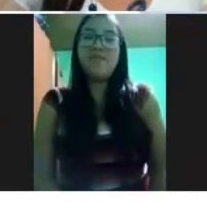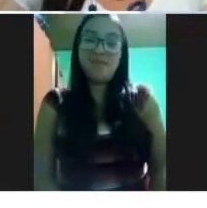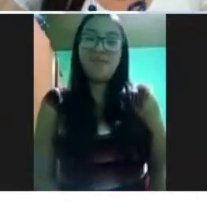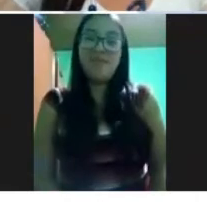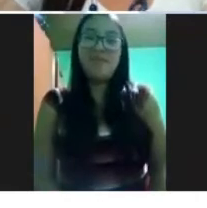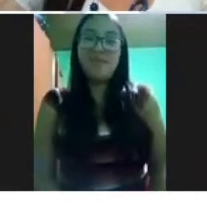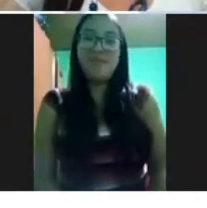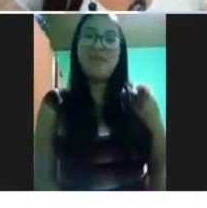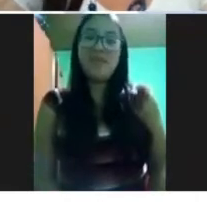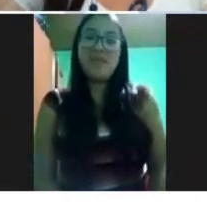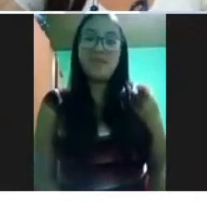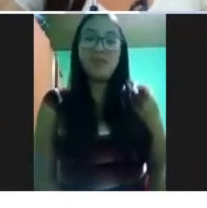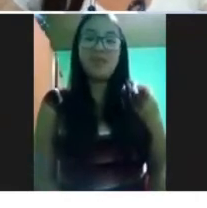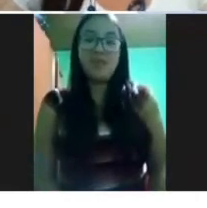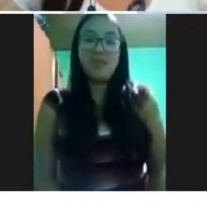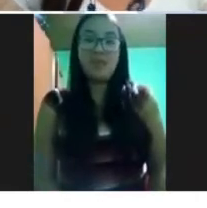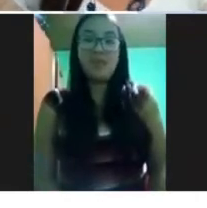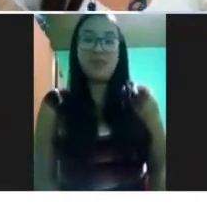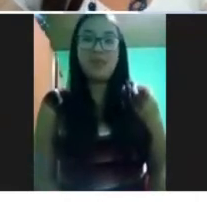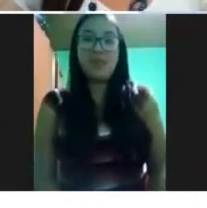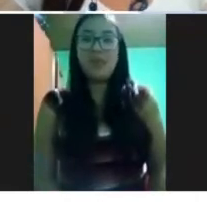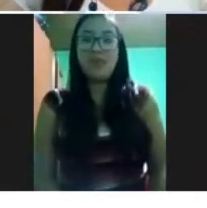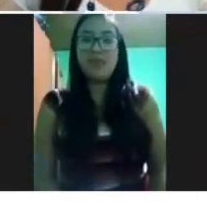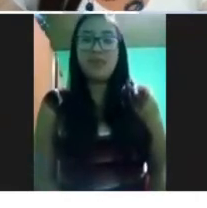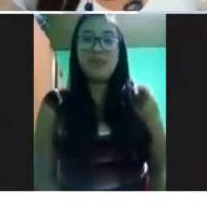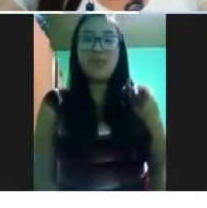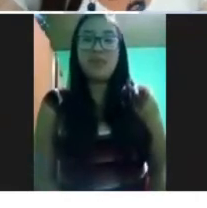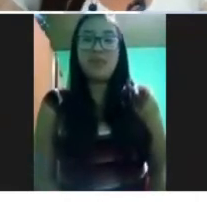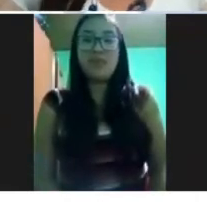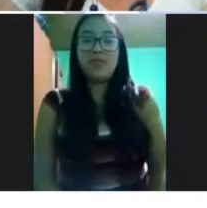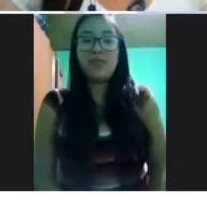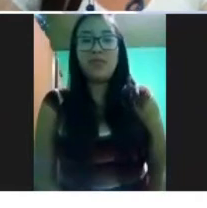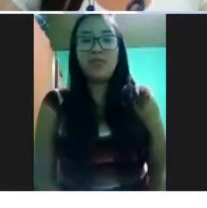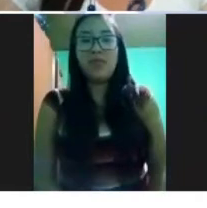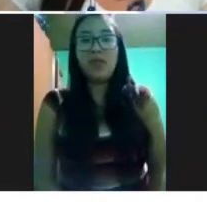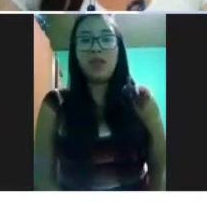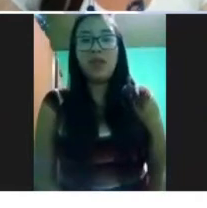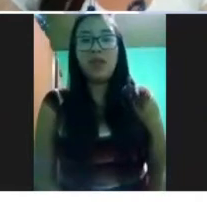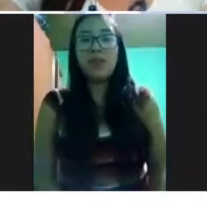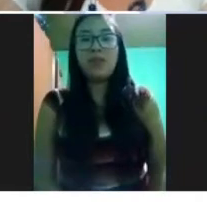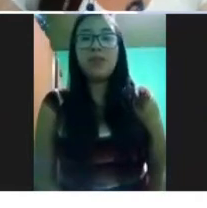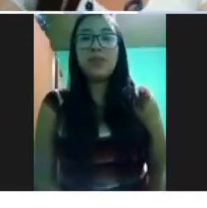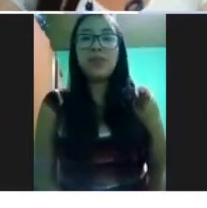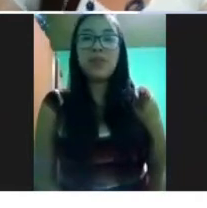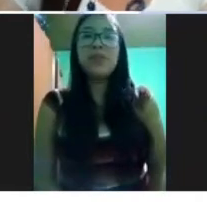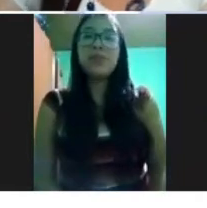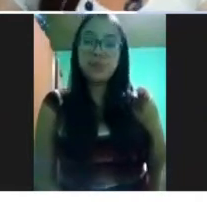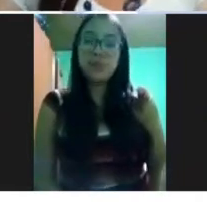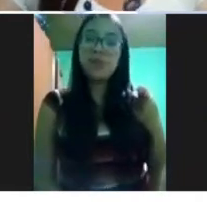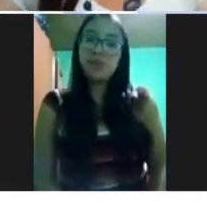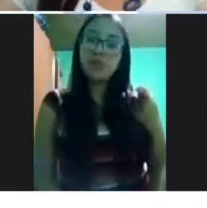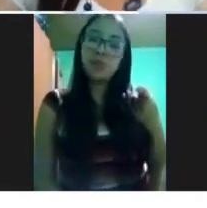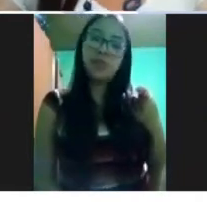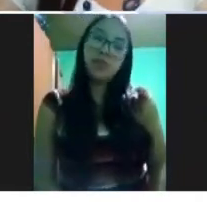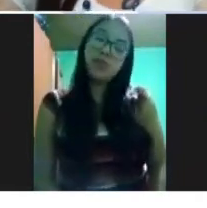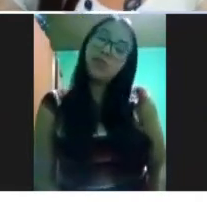una bodega en donde había demasiados insumos, cosas ya vencidas que fueron a parar a la basura, ¿verdad? Entonces, y mientras